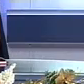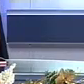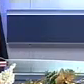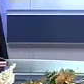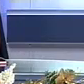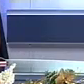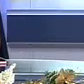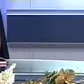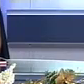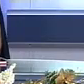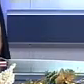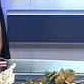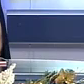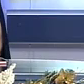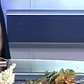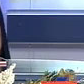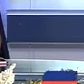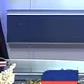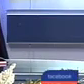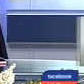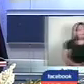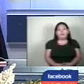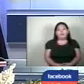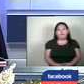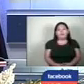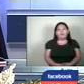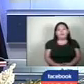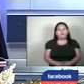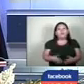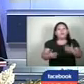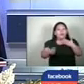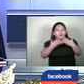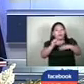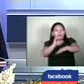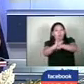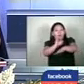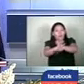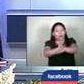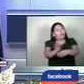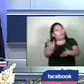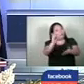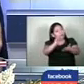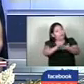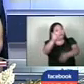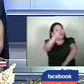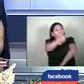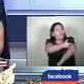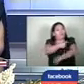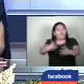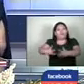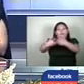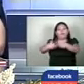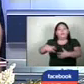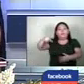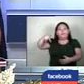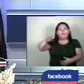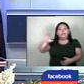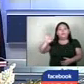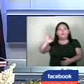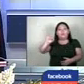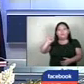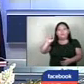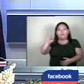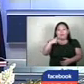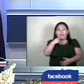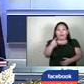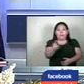La Administración de Alimentos y Medicamentos de Estados Unidos recomienda la vacuna de refuerzo Pfizer-BioNTech en adolescentes. La